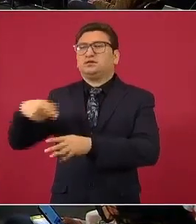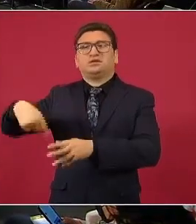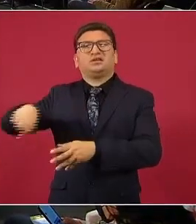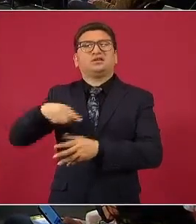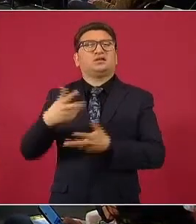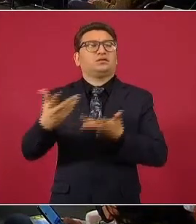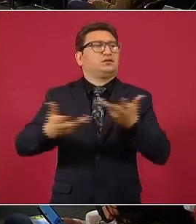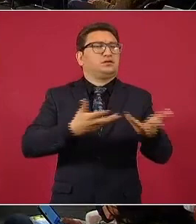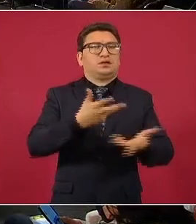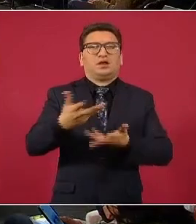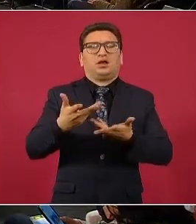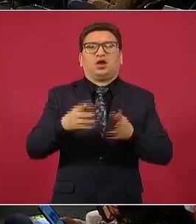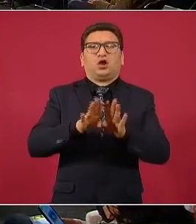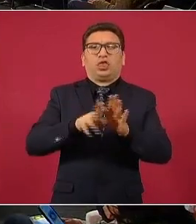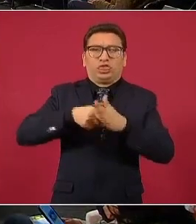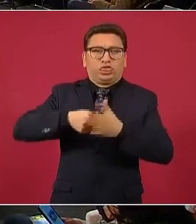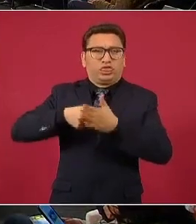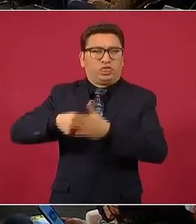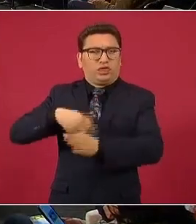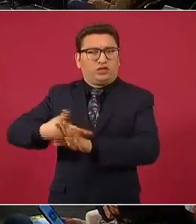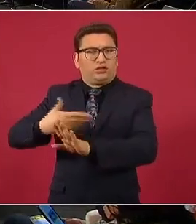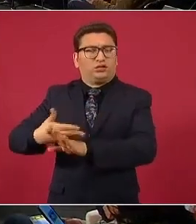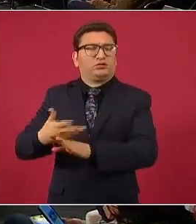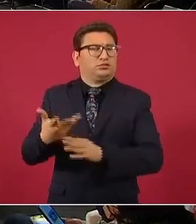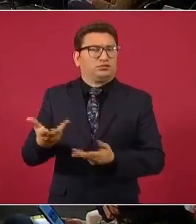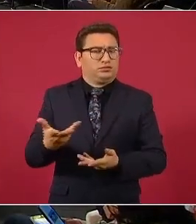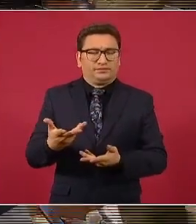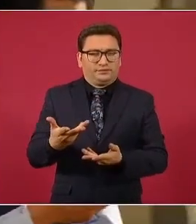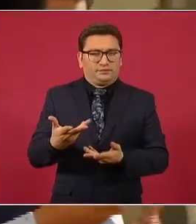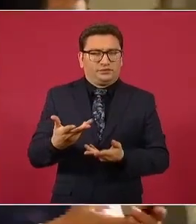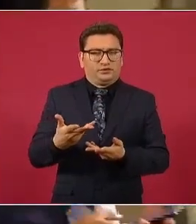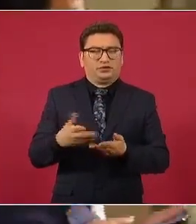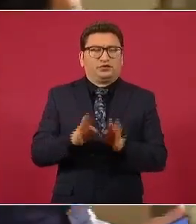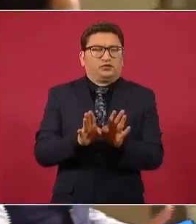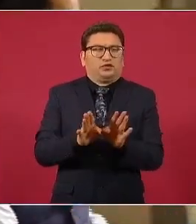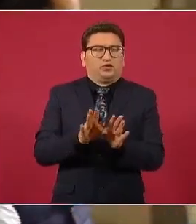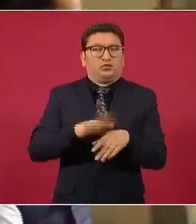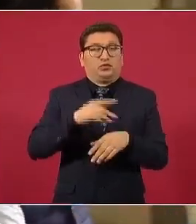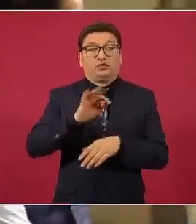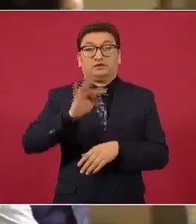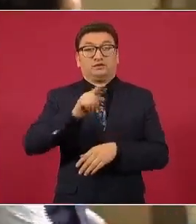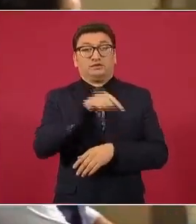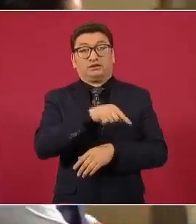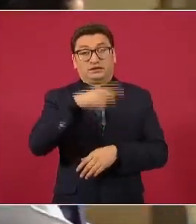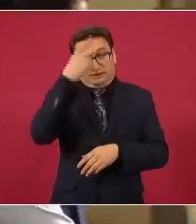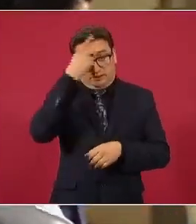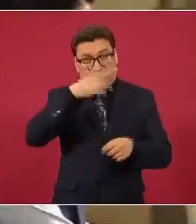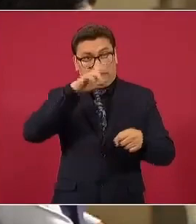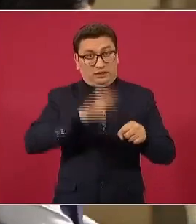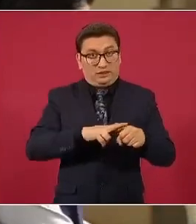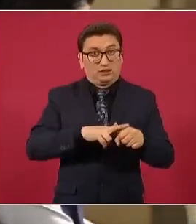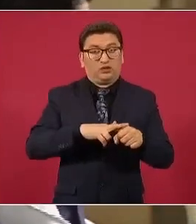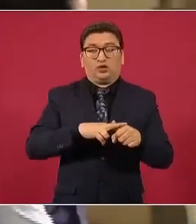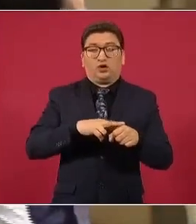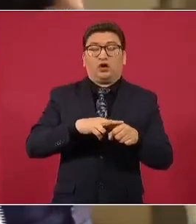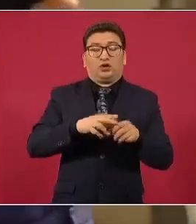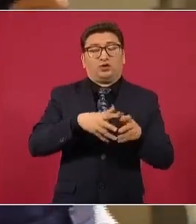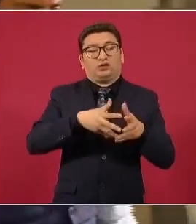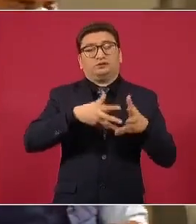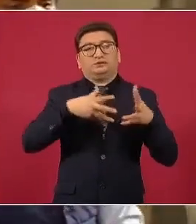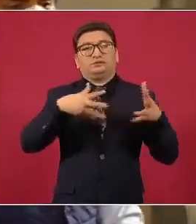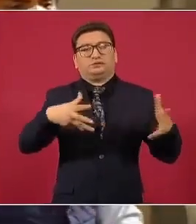ellos cuando hay ese hostigamiento por parte de, a lo mejor de esos directores que tienen temor a ese sindicato